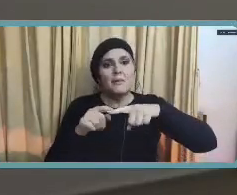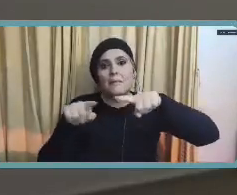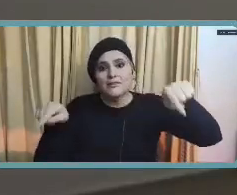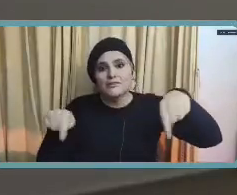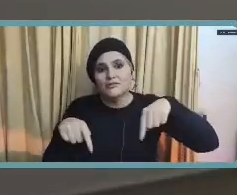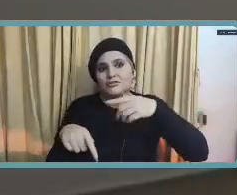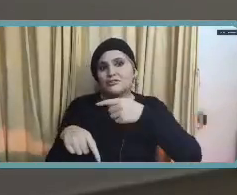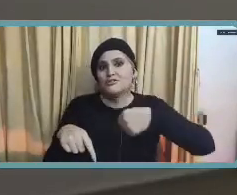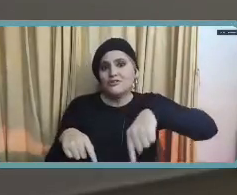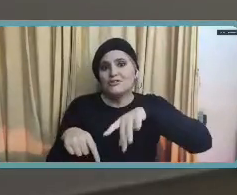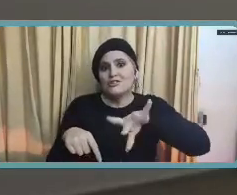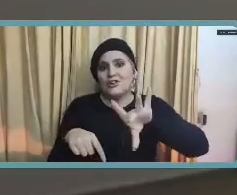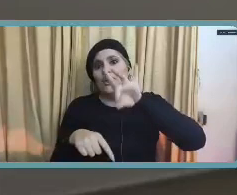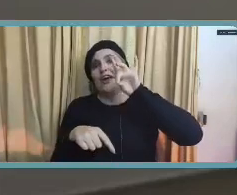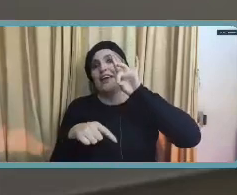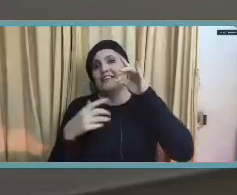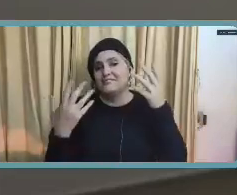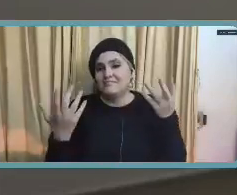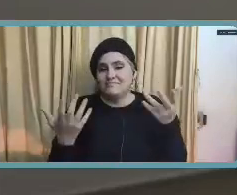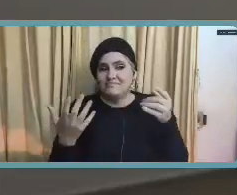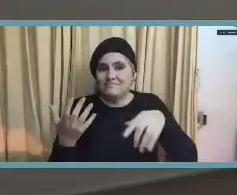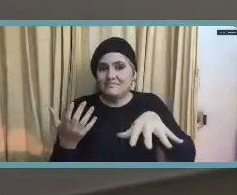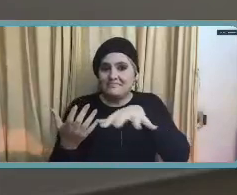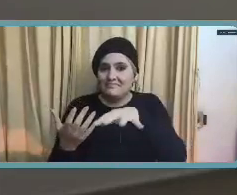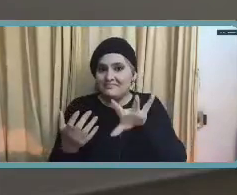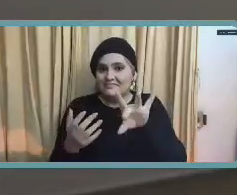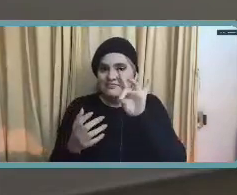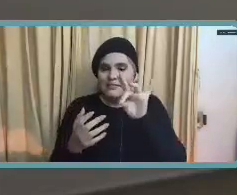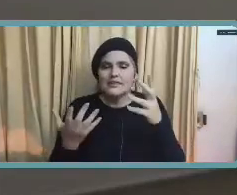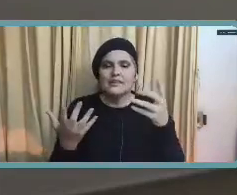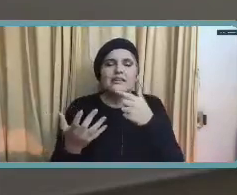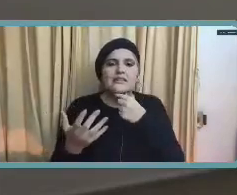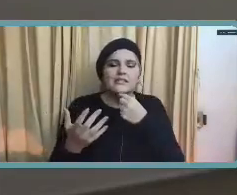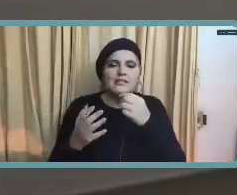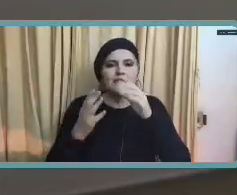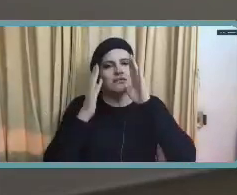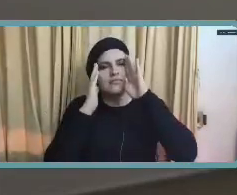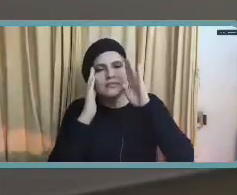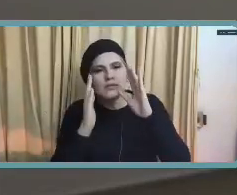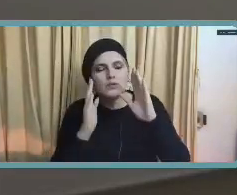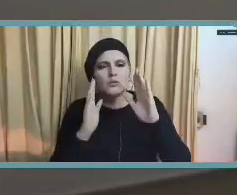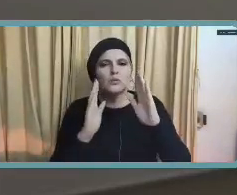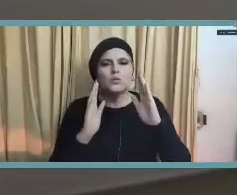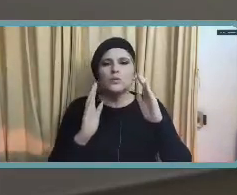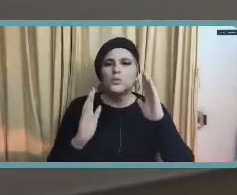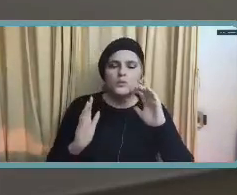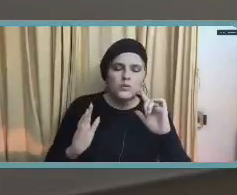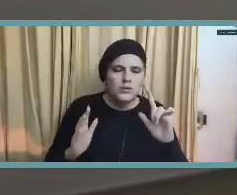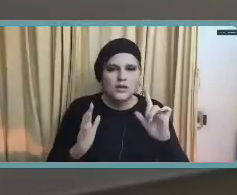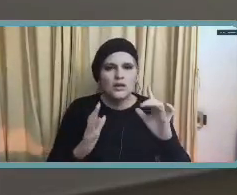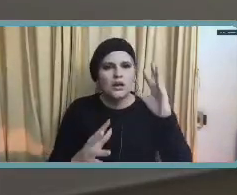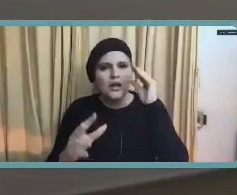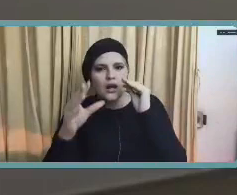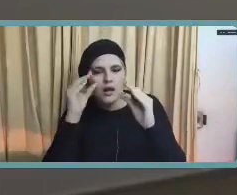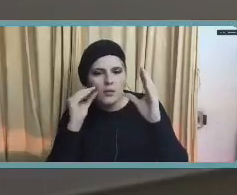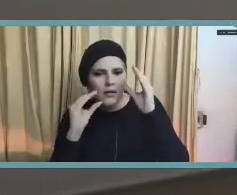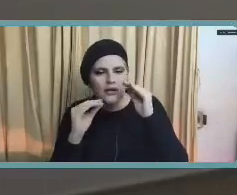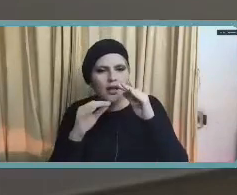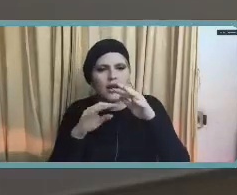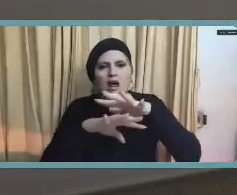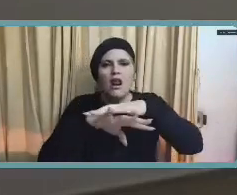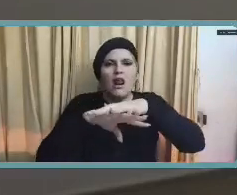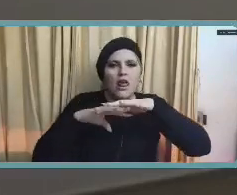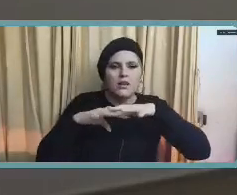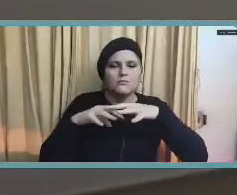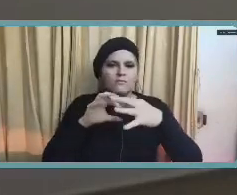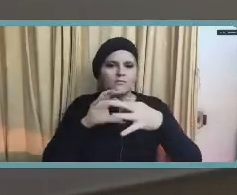espacio escogido para escucharnos, para aprender, para construir redes, ¿cierto? Y en definitiva para también aportar